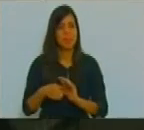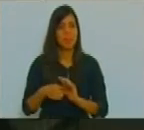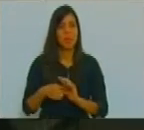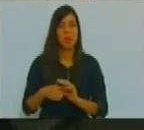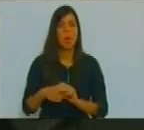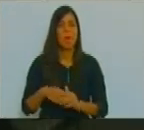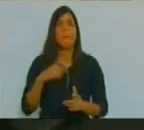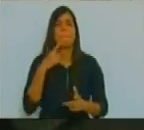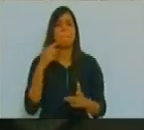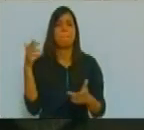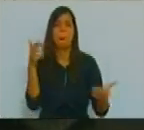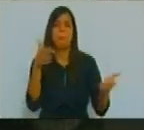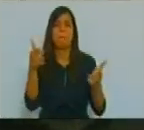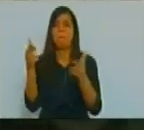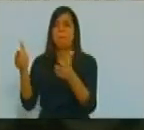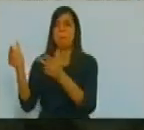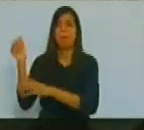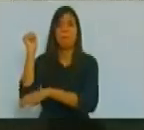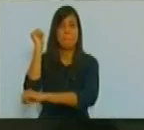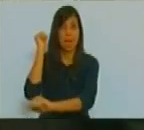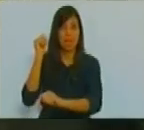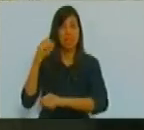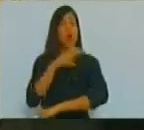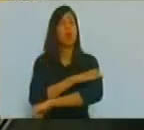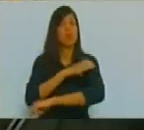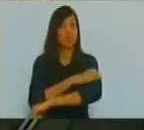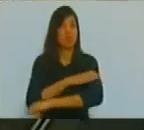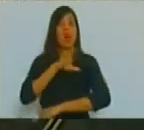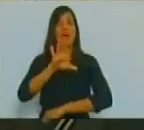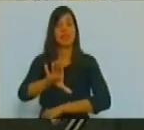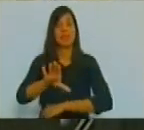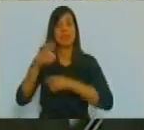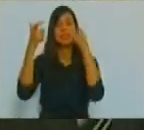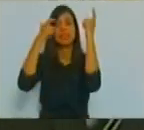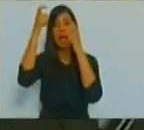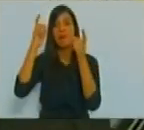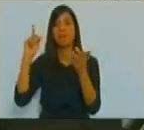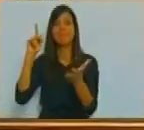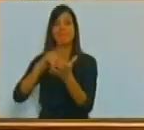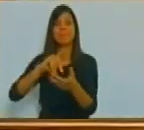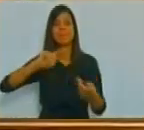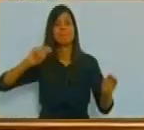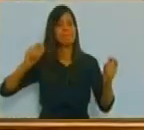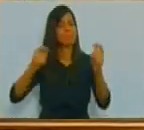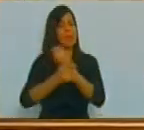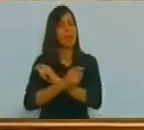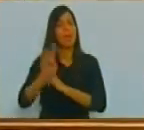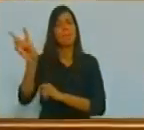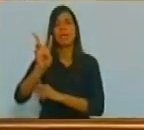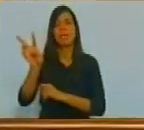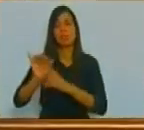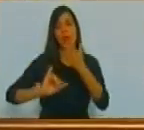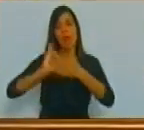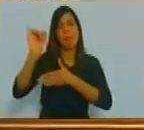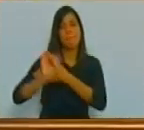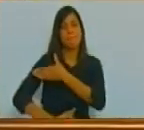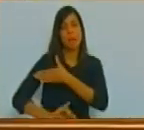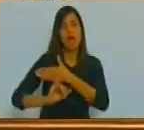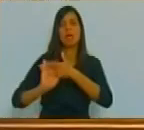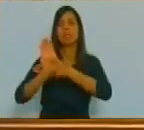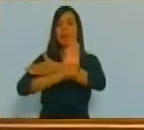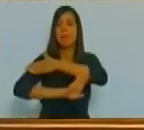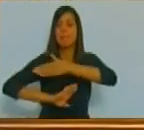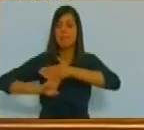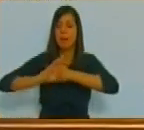hampa y es por primera vez durante la revolución bolivariana que venezuela cuenta con una política de seguridad